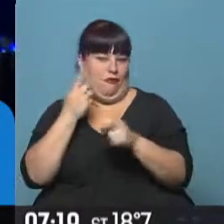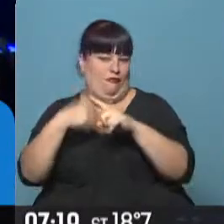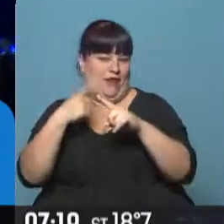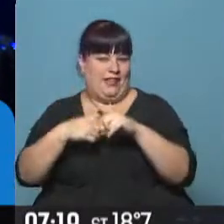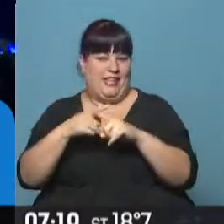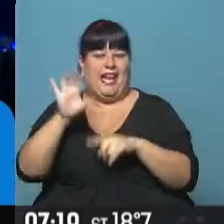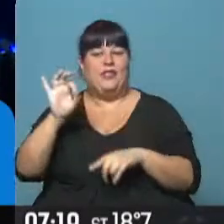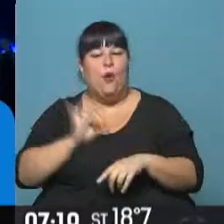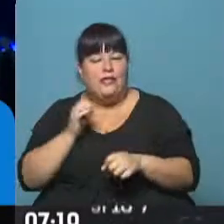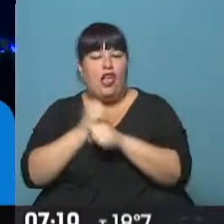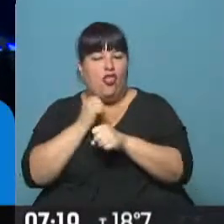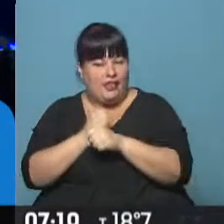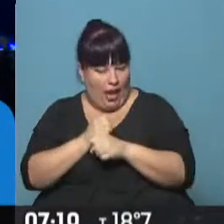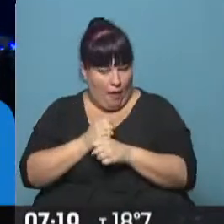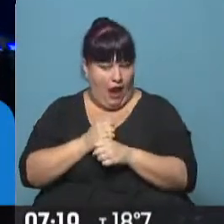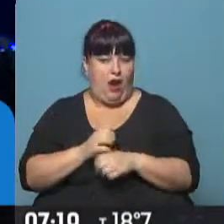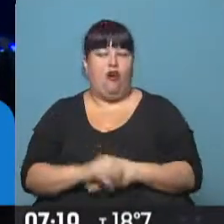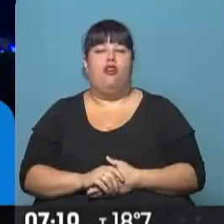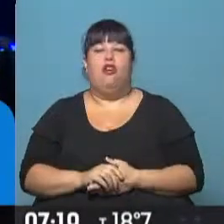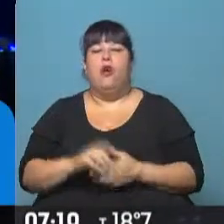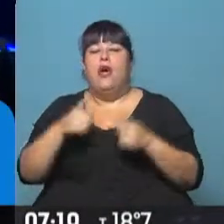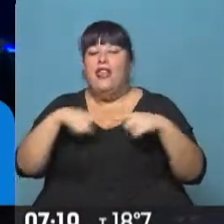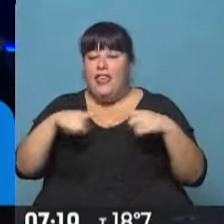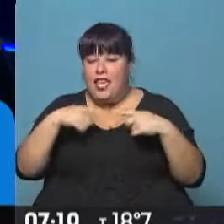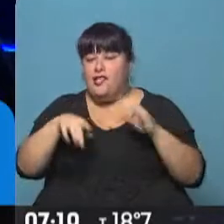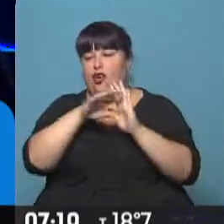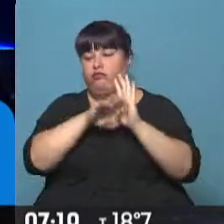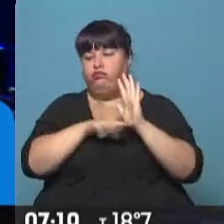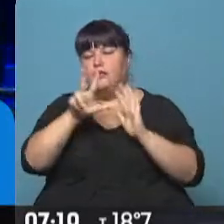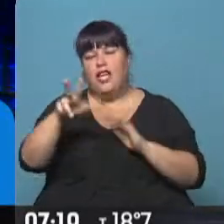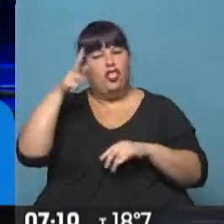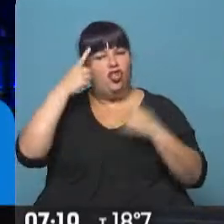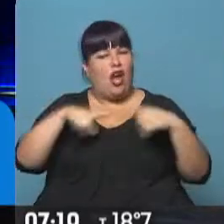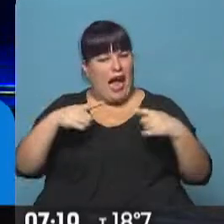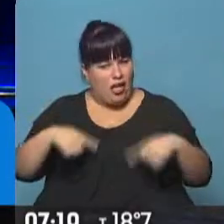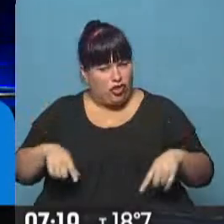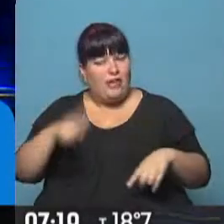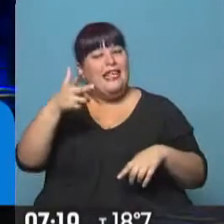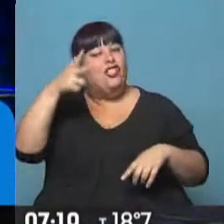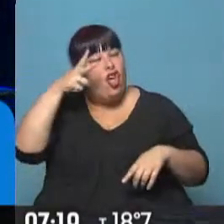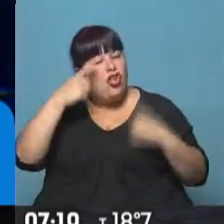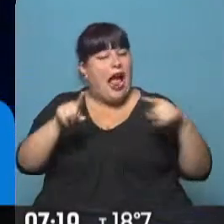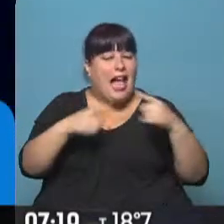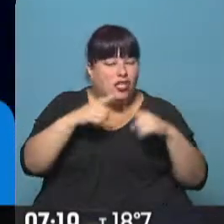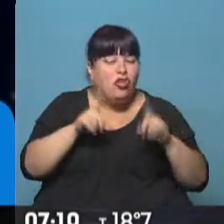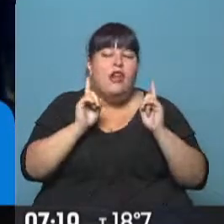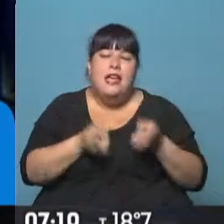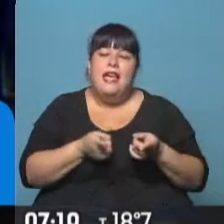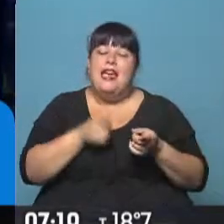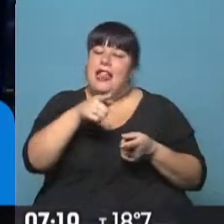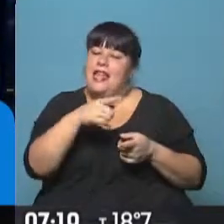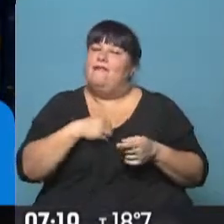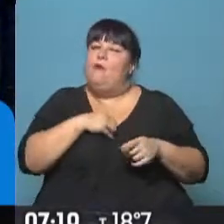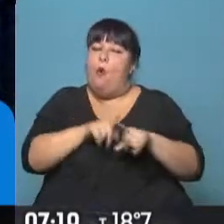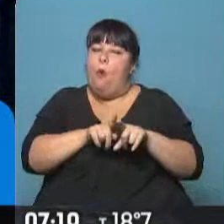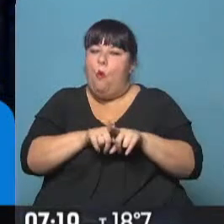este medio siglo de carrera. Un álbum compuesto por 38 temas, 38 canciones en las cuales él